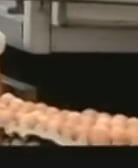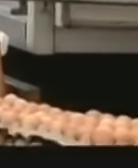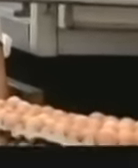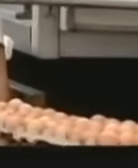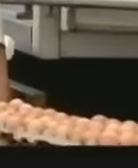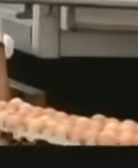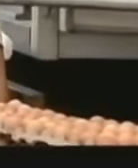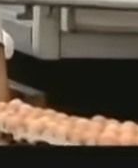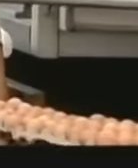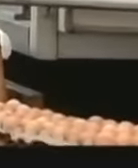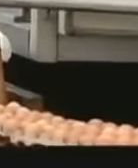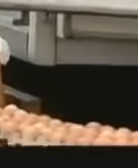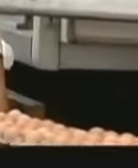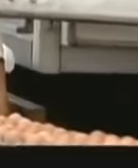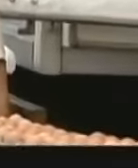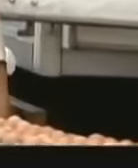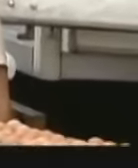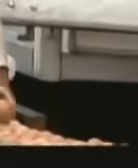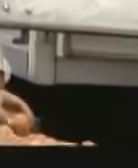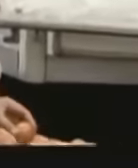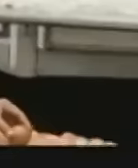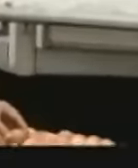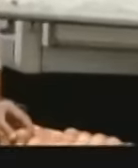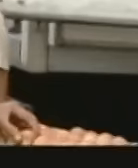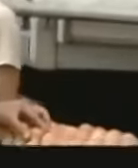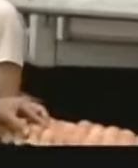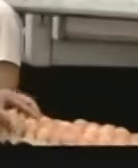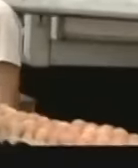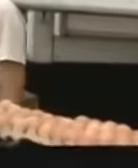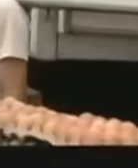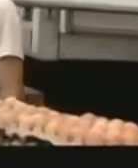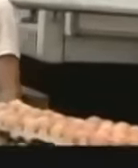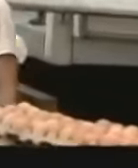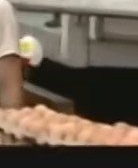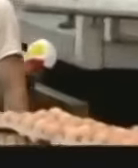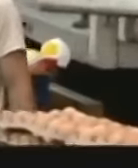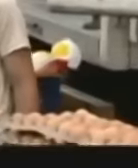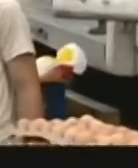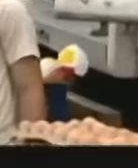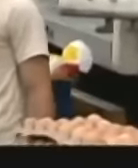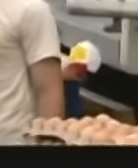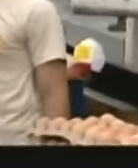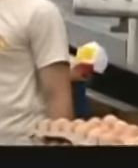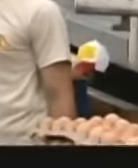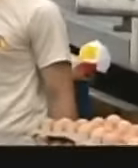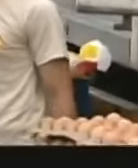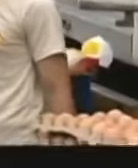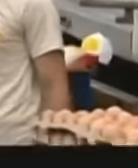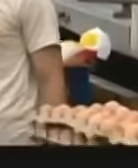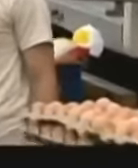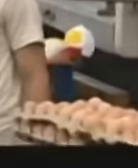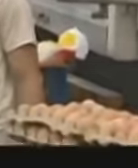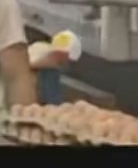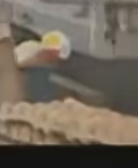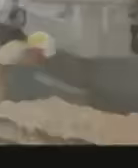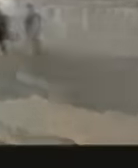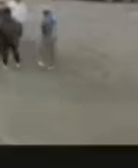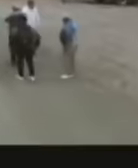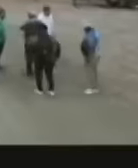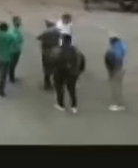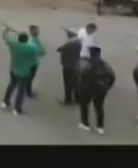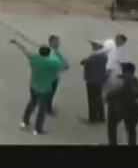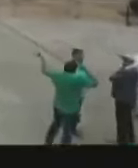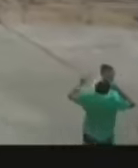estado portugués. Sabemos en las imágenes la llegada del presidente Nicolás Maduro Moros en esta jornada de miércoles productivo. La